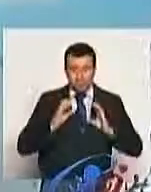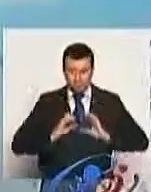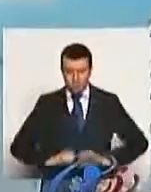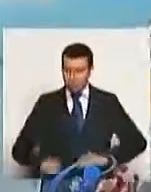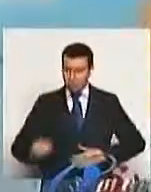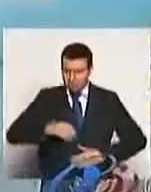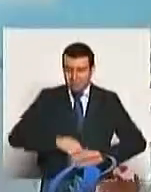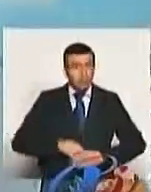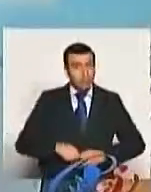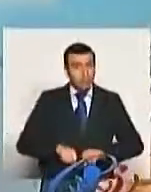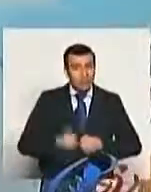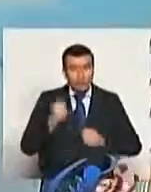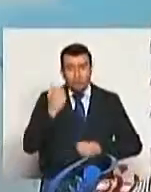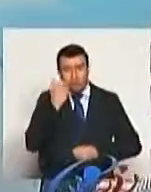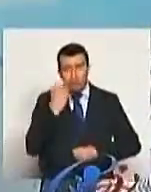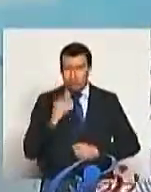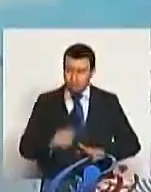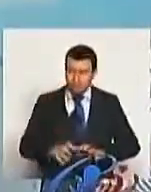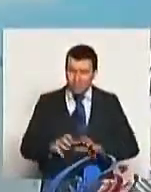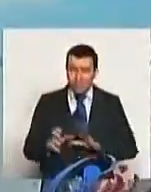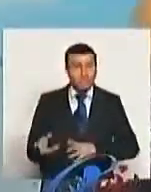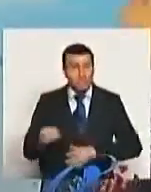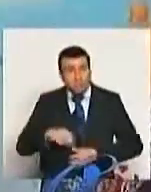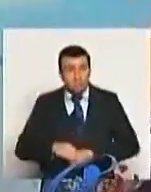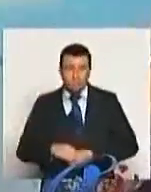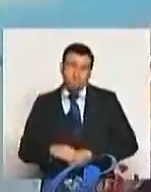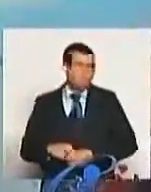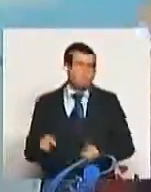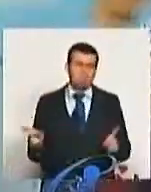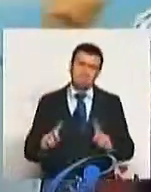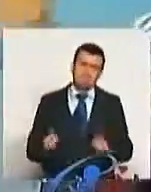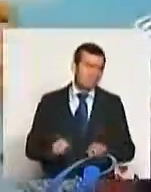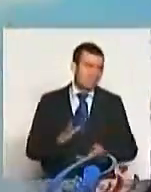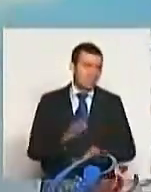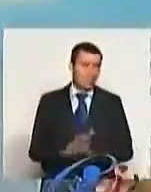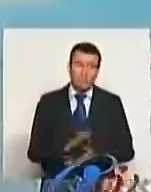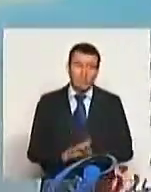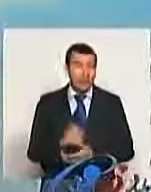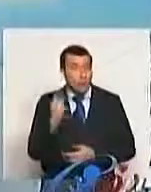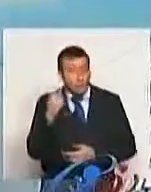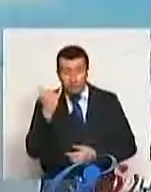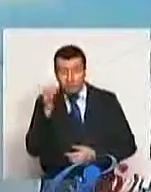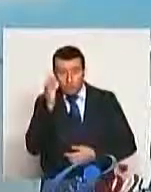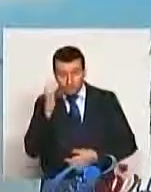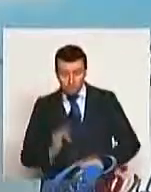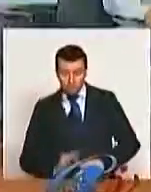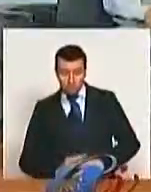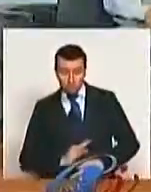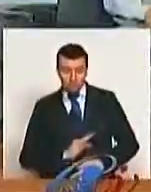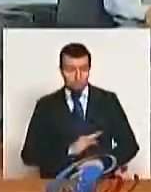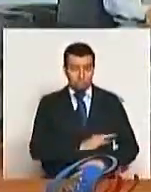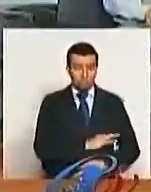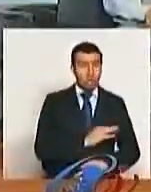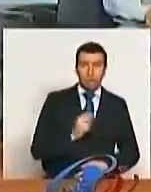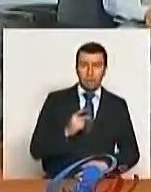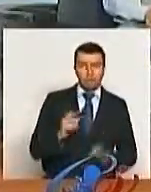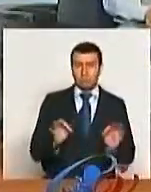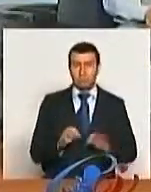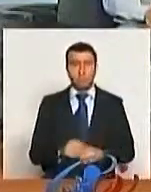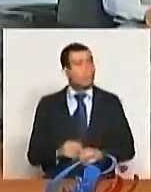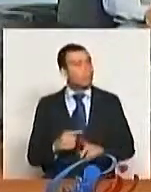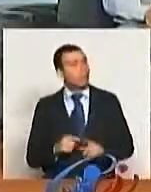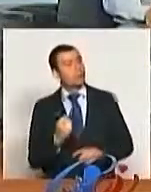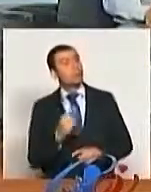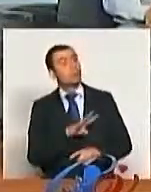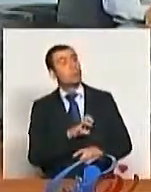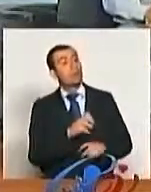ni tampoco se va a producir un cáncer, ni tampoco hay ese concepto de que el dispositivo puede migrar solo. ¿No? Pero lleva 9 años sin control